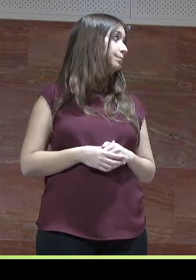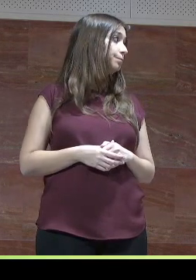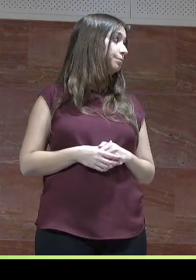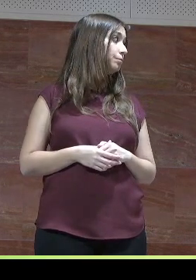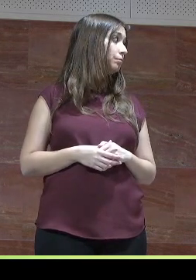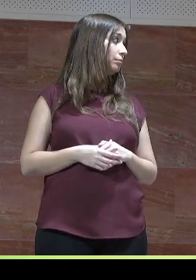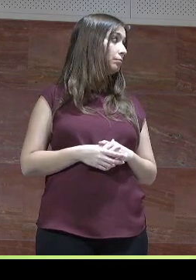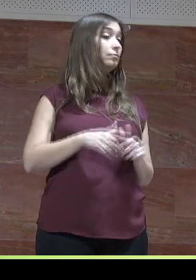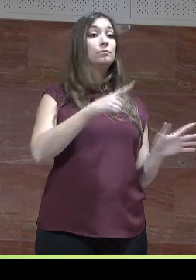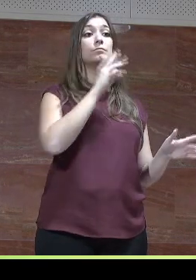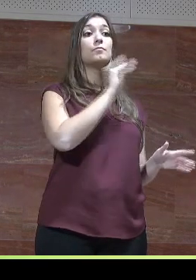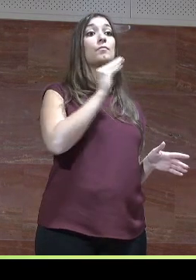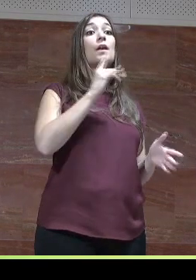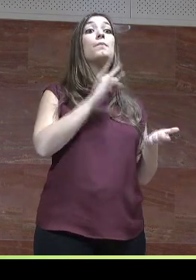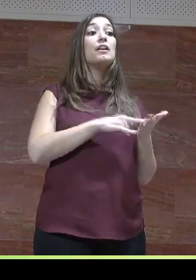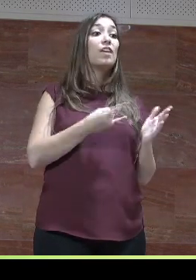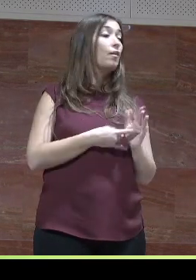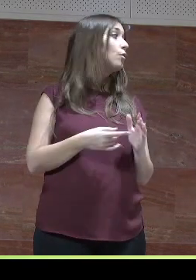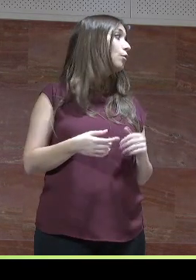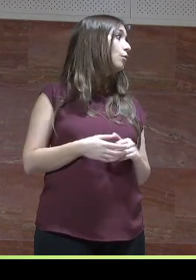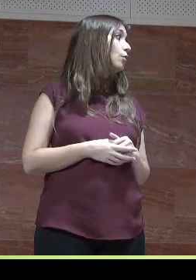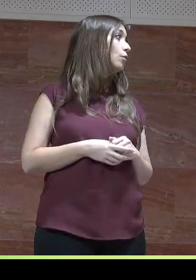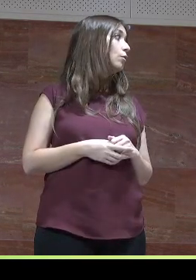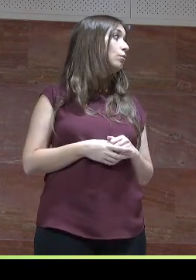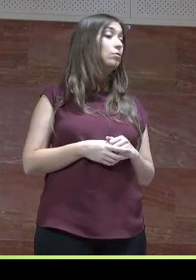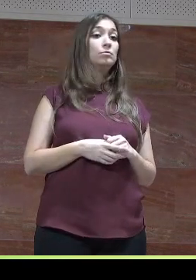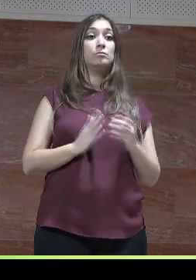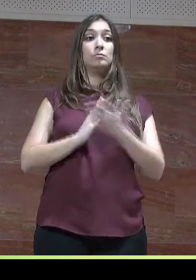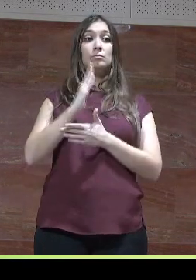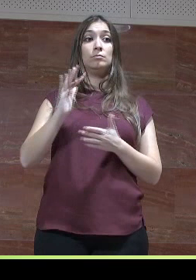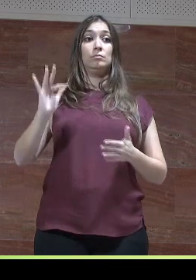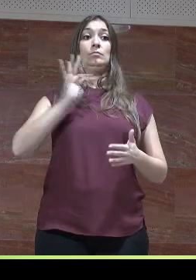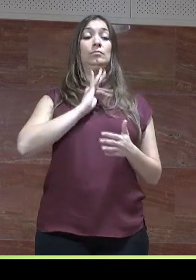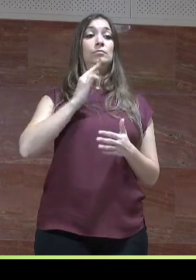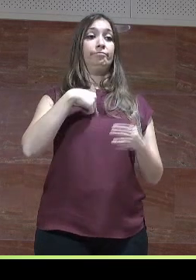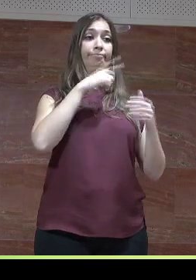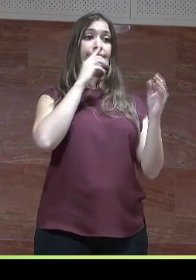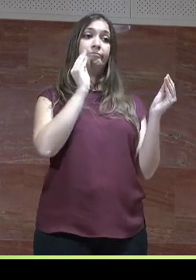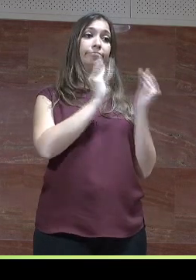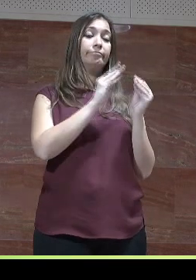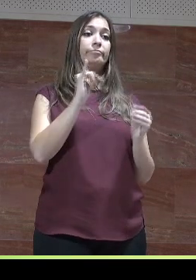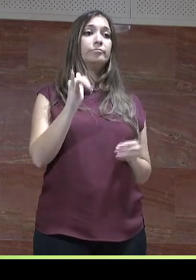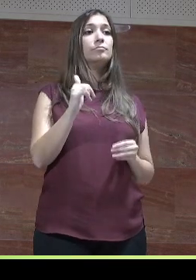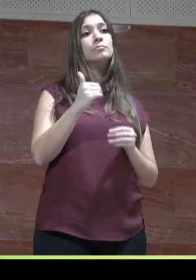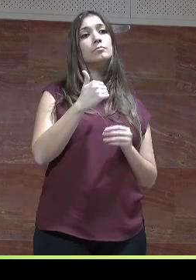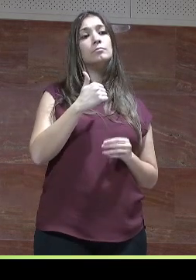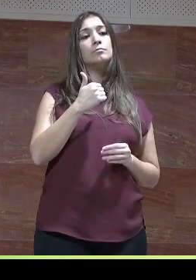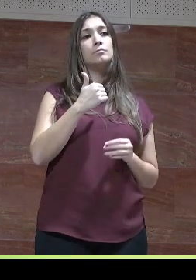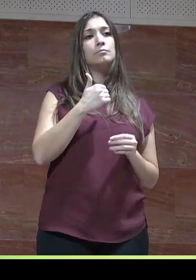Era sobre la planificación. Pues eso es un poco lo que yo totalmente estoy de acuerdo. Así que yo he